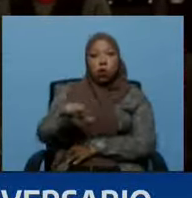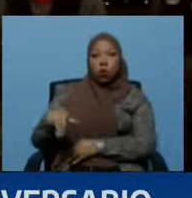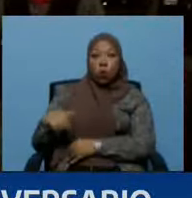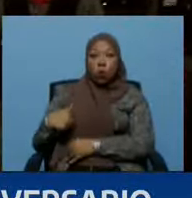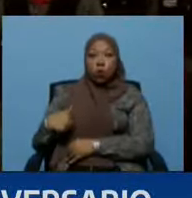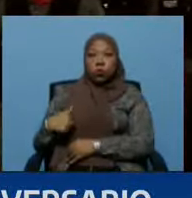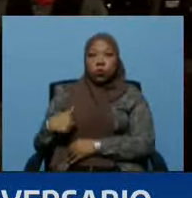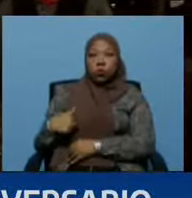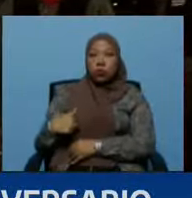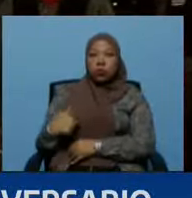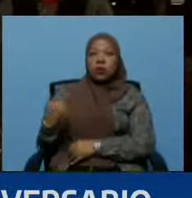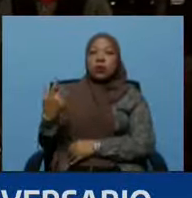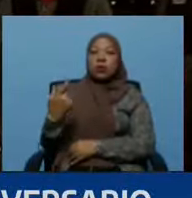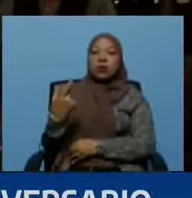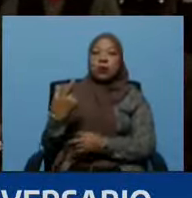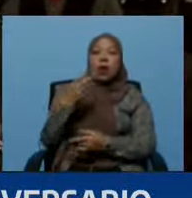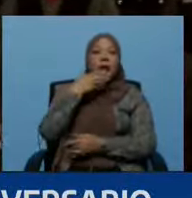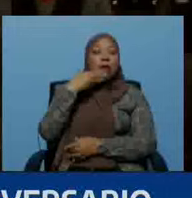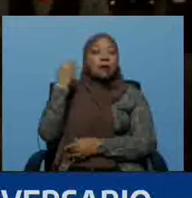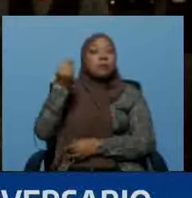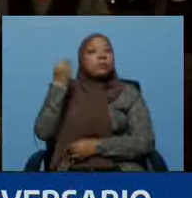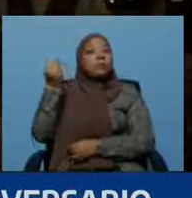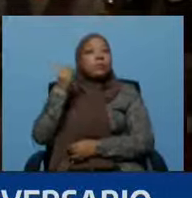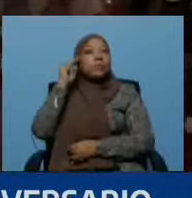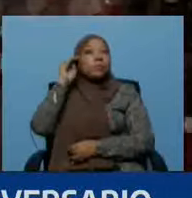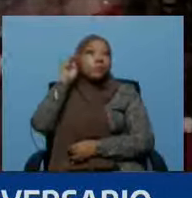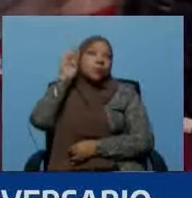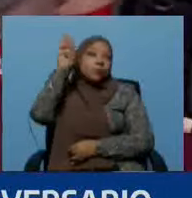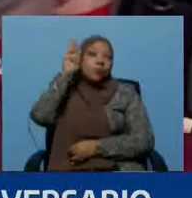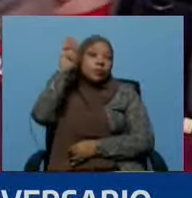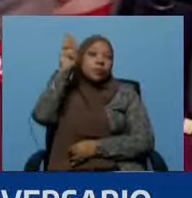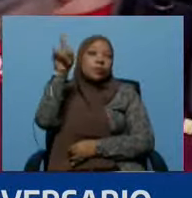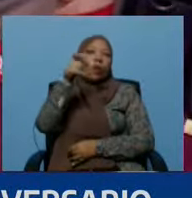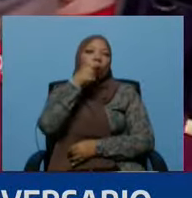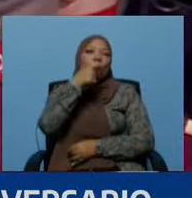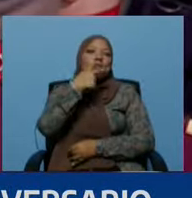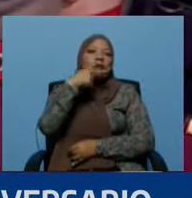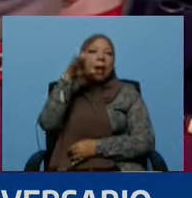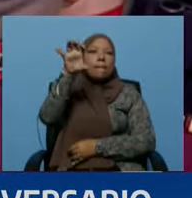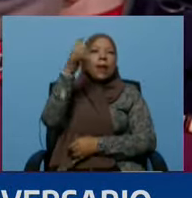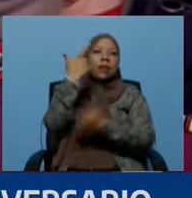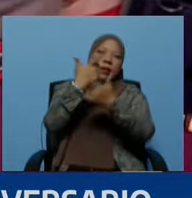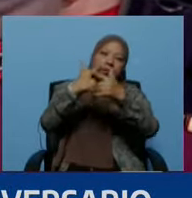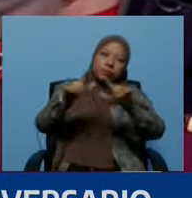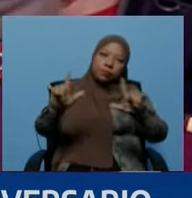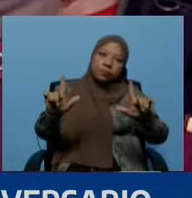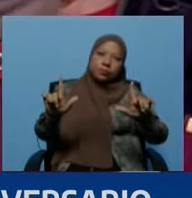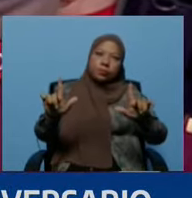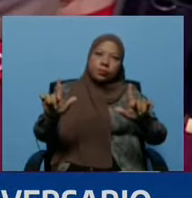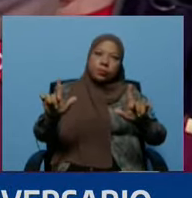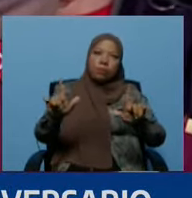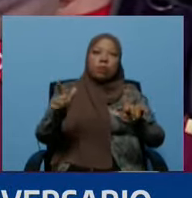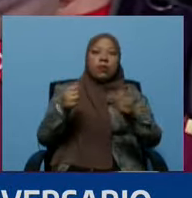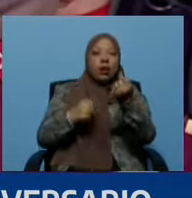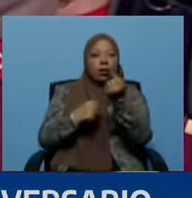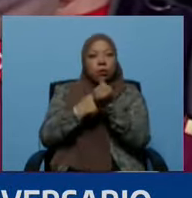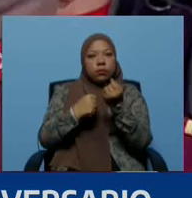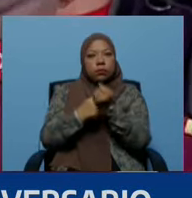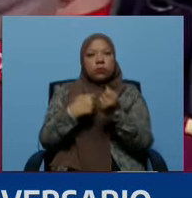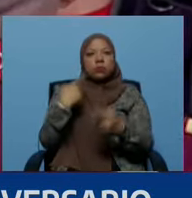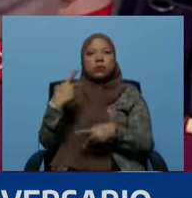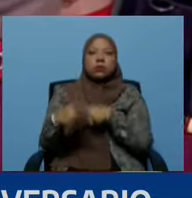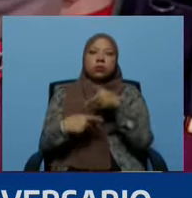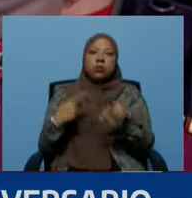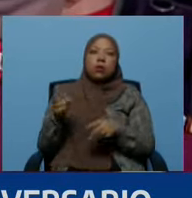es garantizándole a ustedes, la juventud, que tengan una patria libre, no esclava,